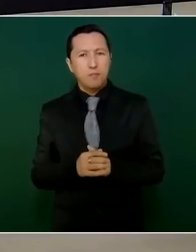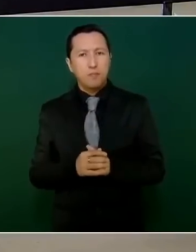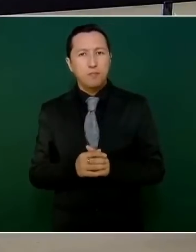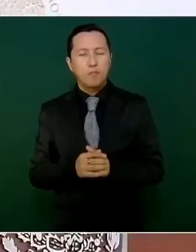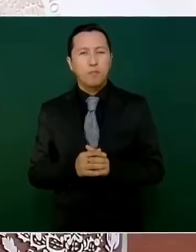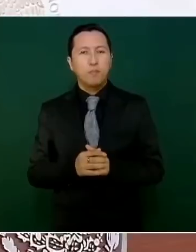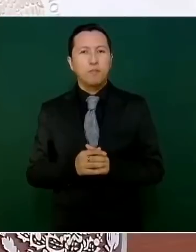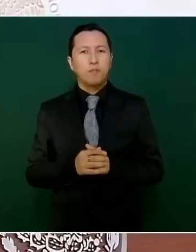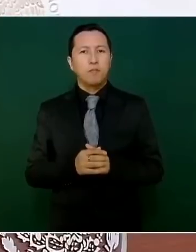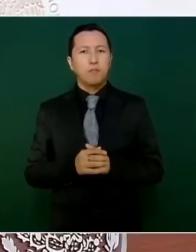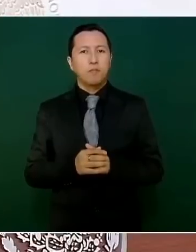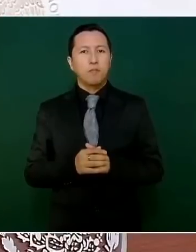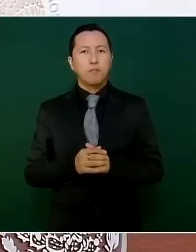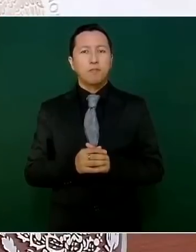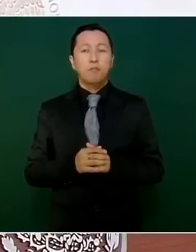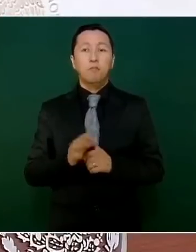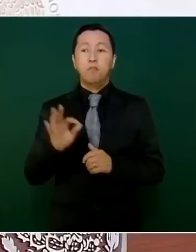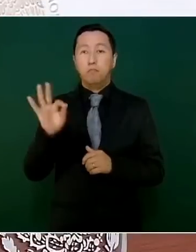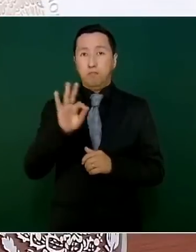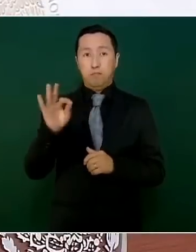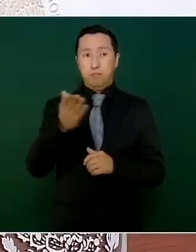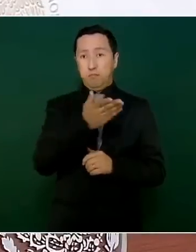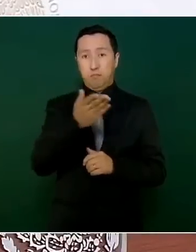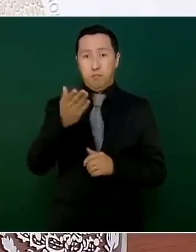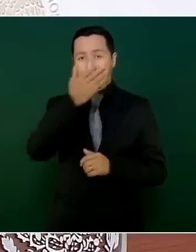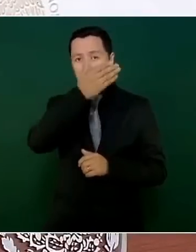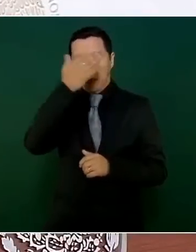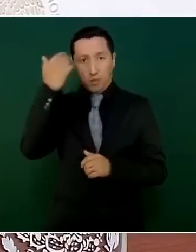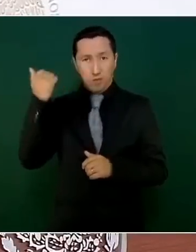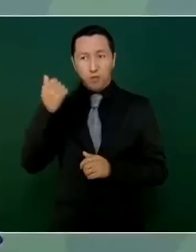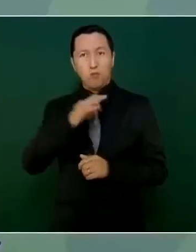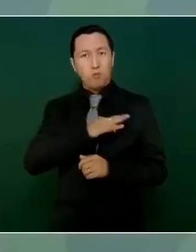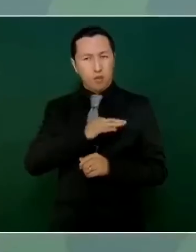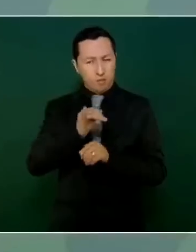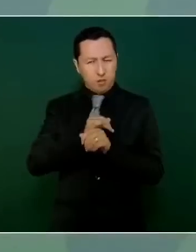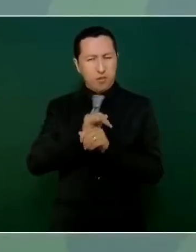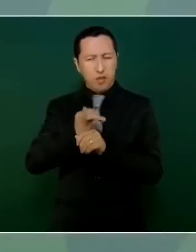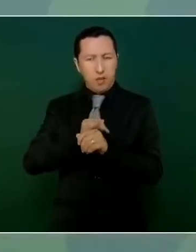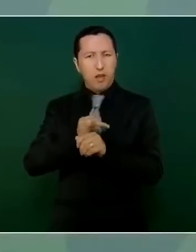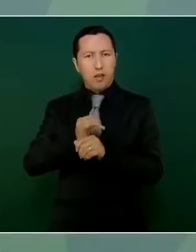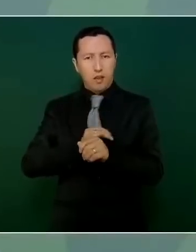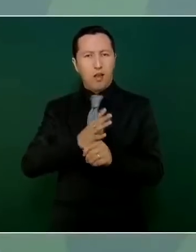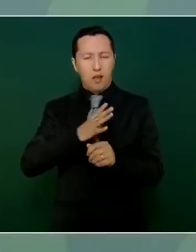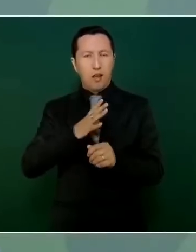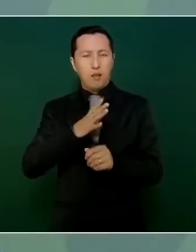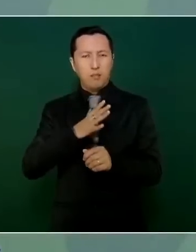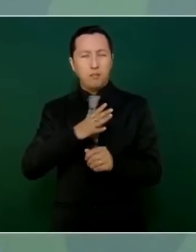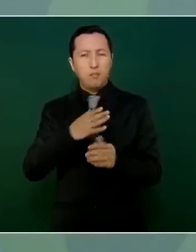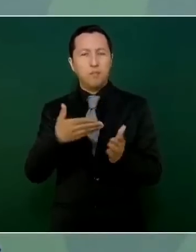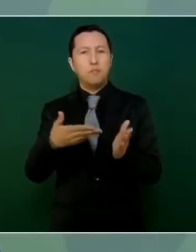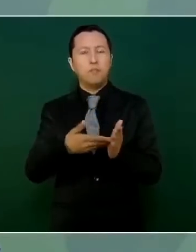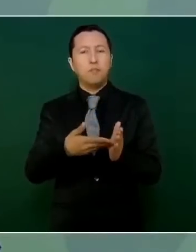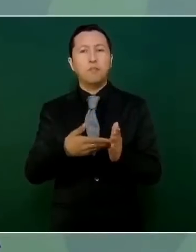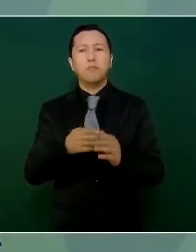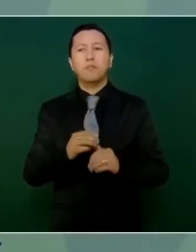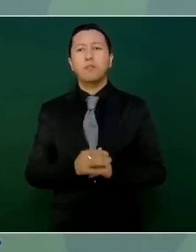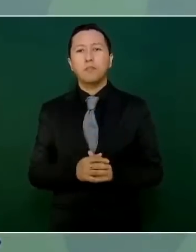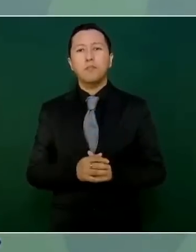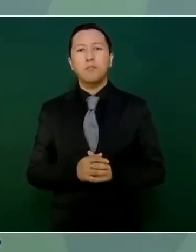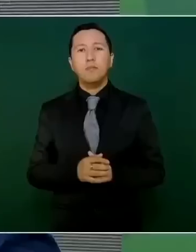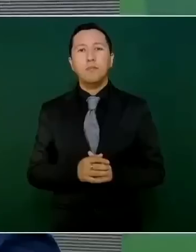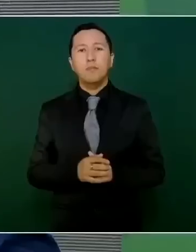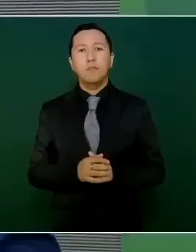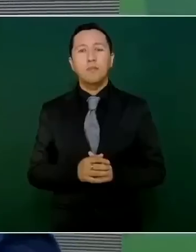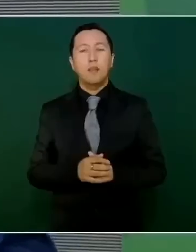no sé si lo sepas y si no lo puedes constatar, no tenemos los